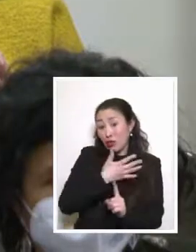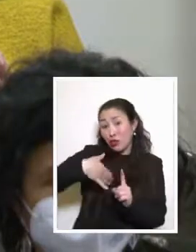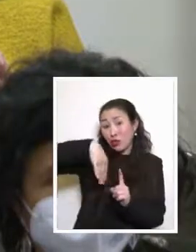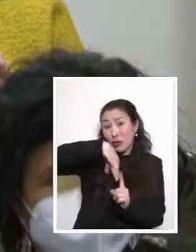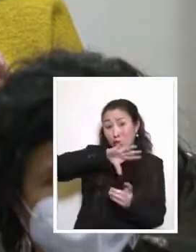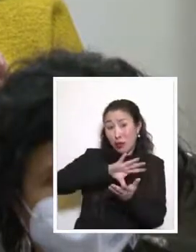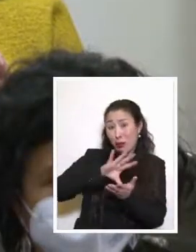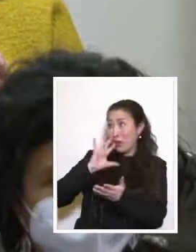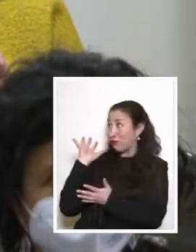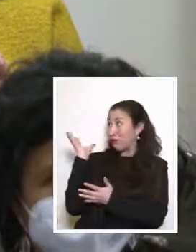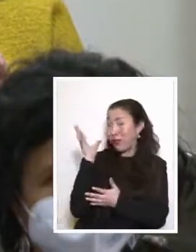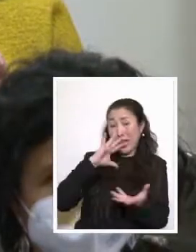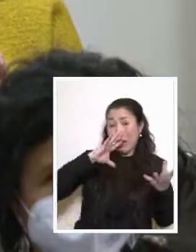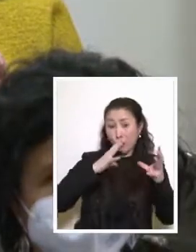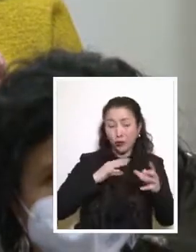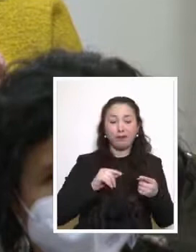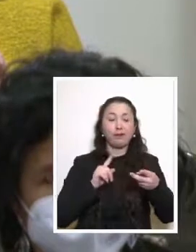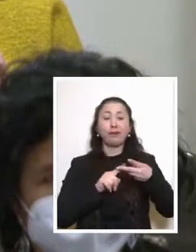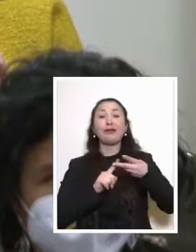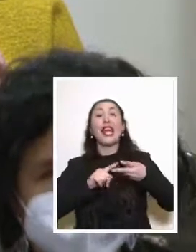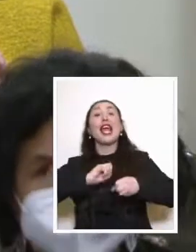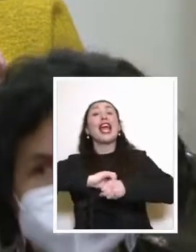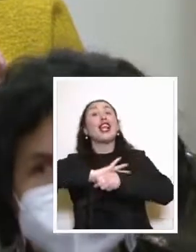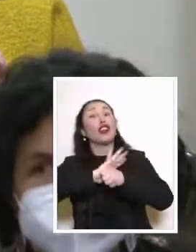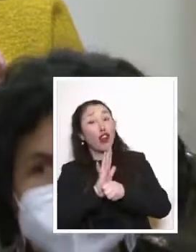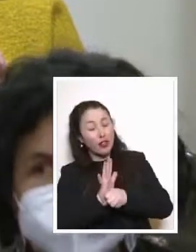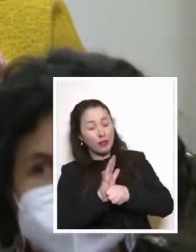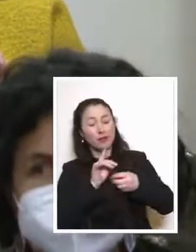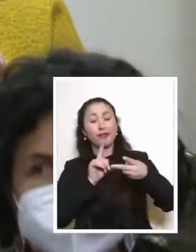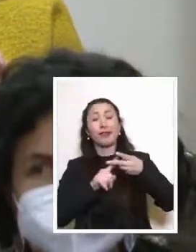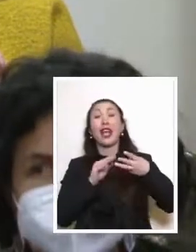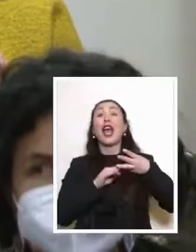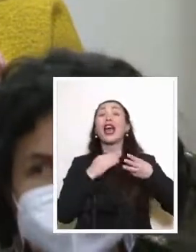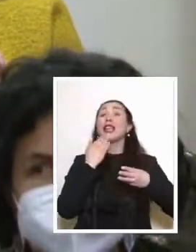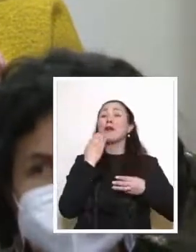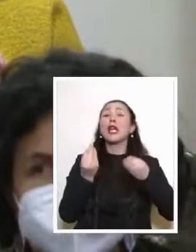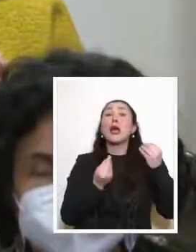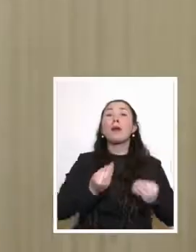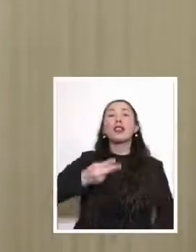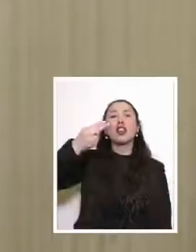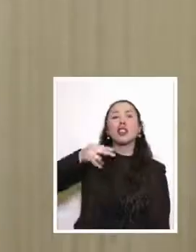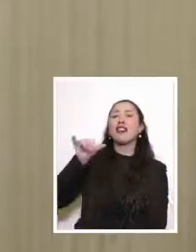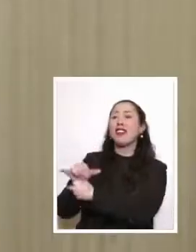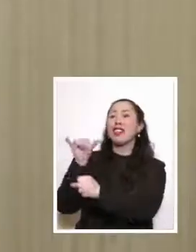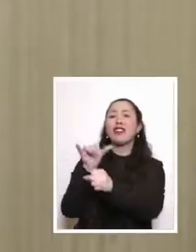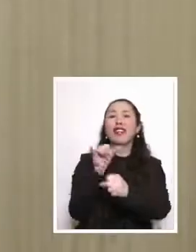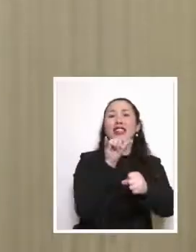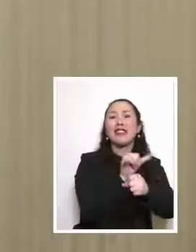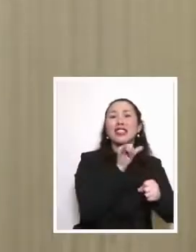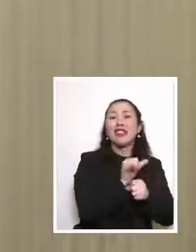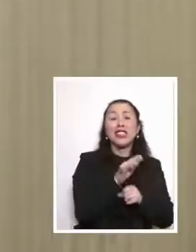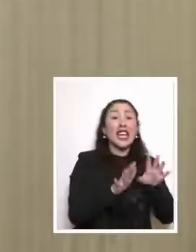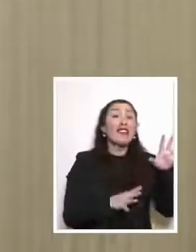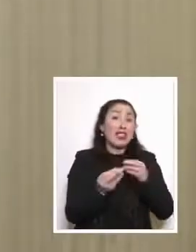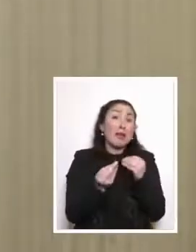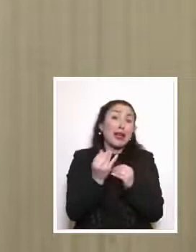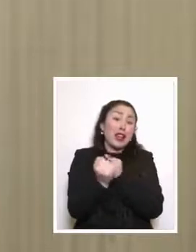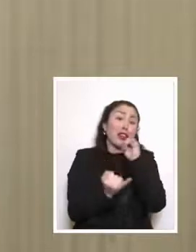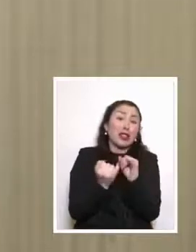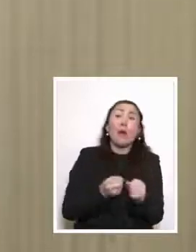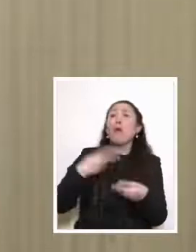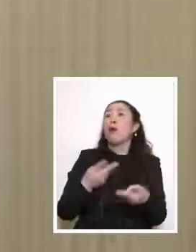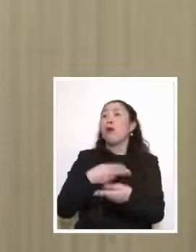la COVID que acabamos de pasar, hasta el tema de noticias falsas, hasta la cuestión de la brecha digital, ¿no?, y las